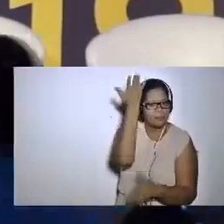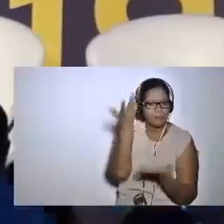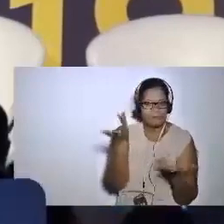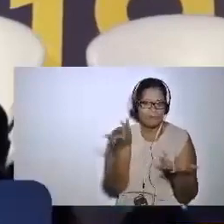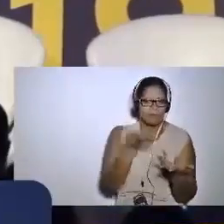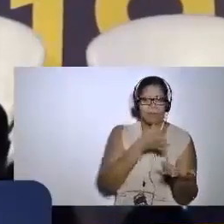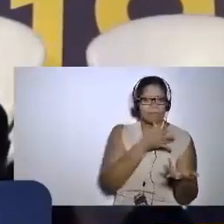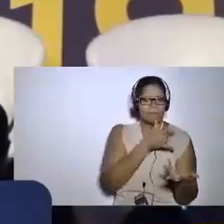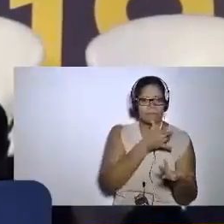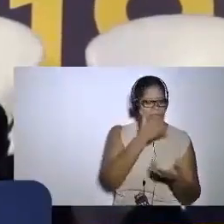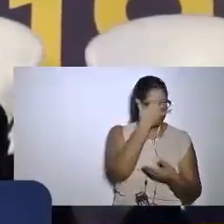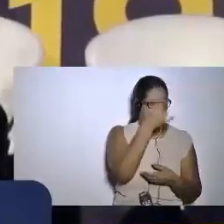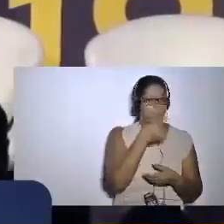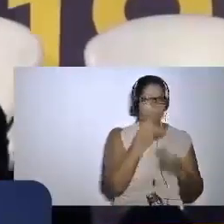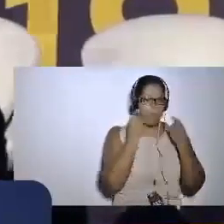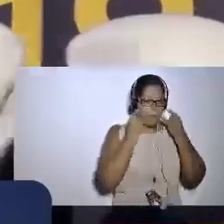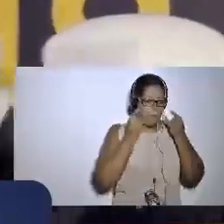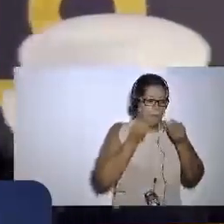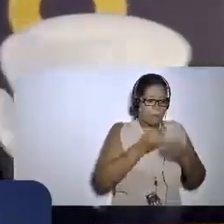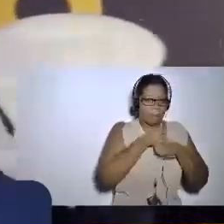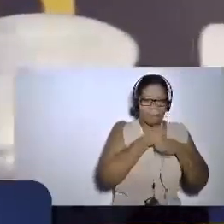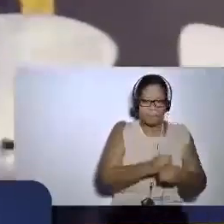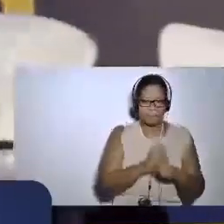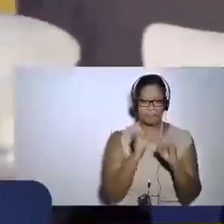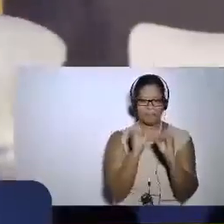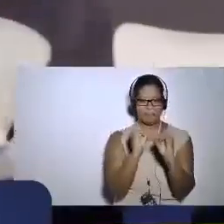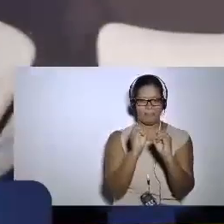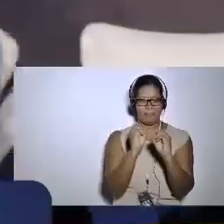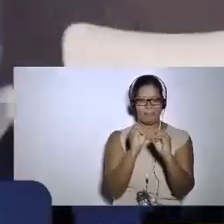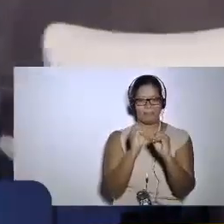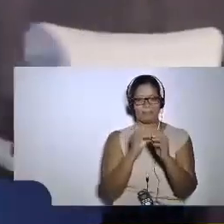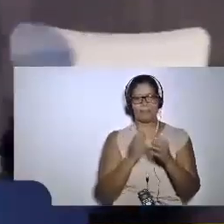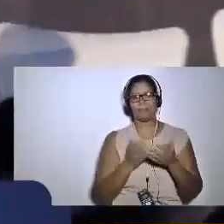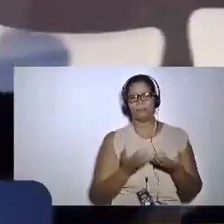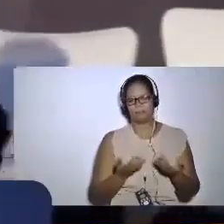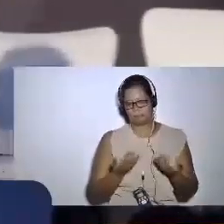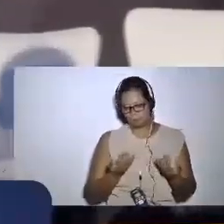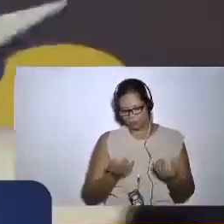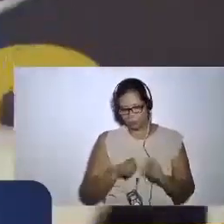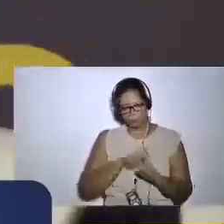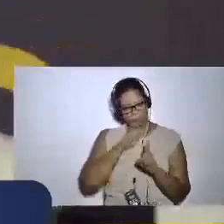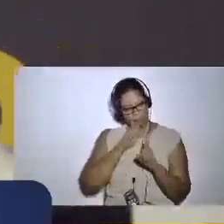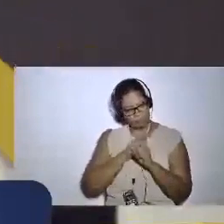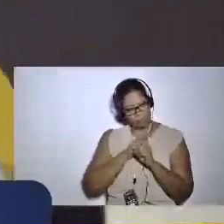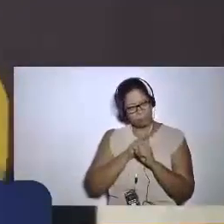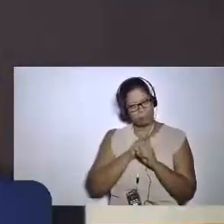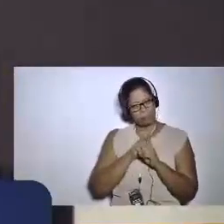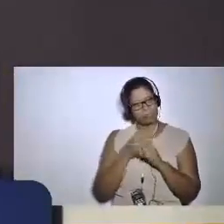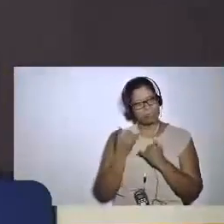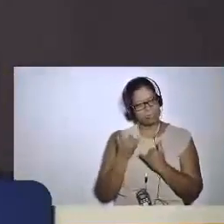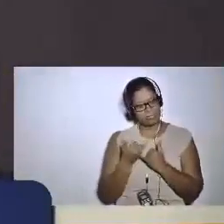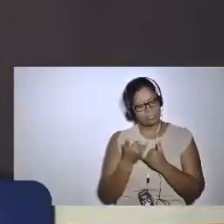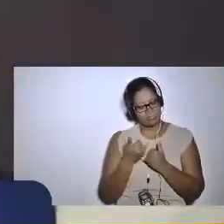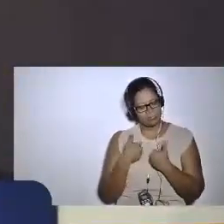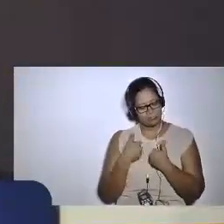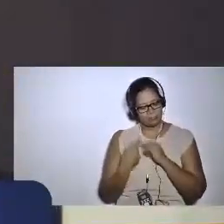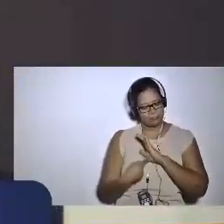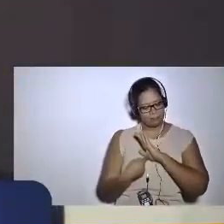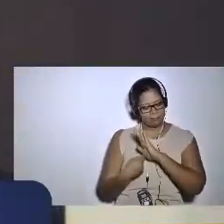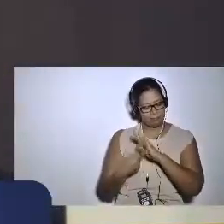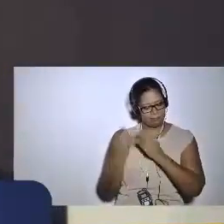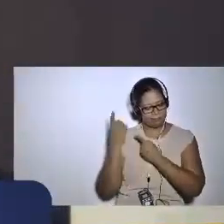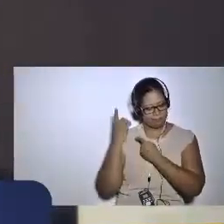crear innovación y crear nuevas cosas. Y aquí a mí me gustaría citar una de